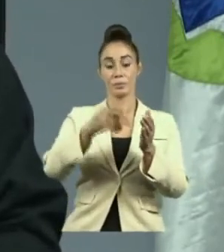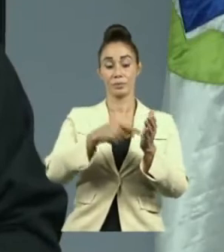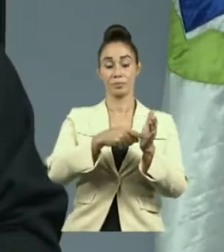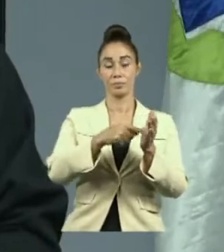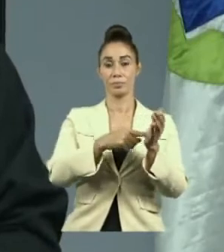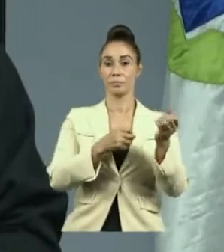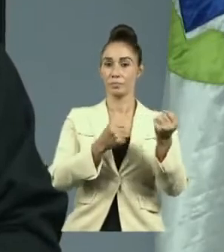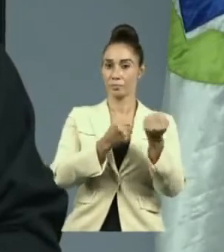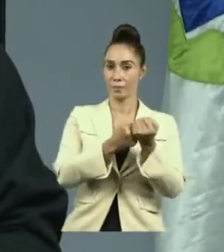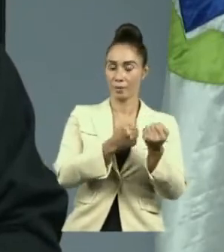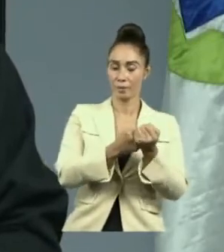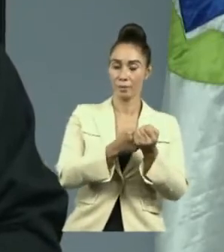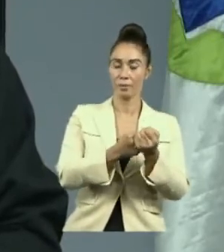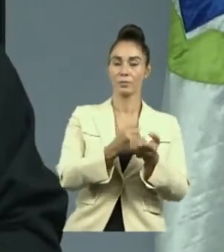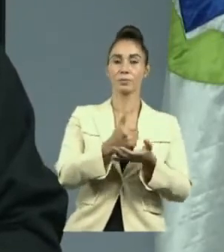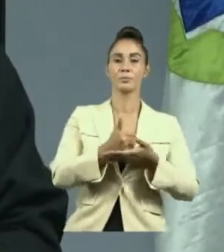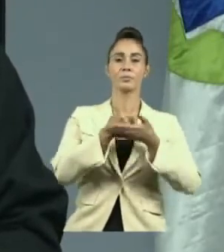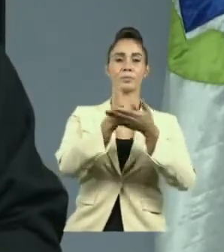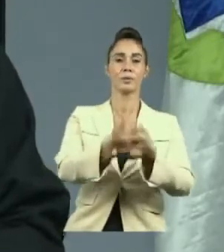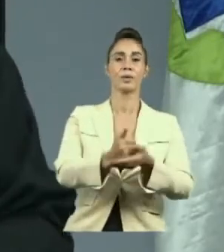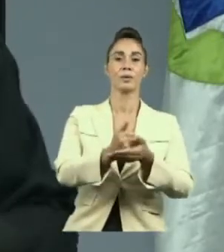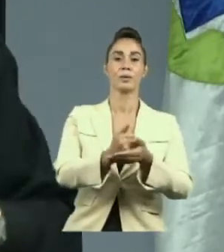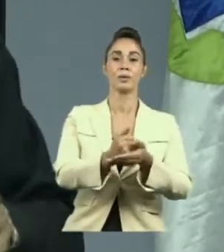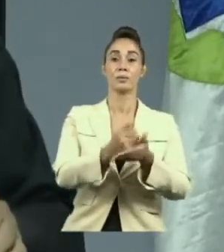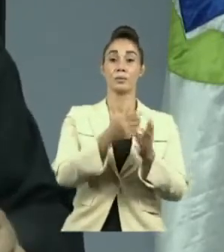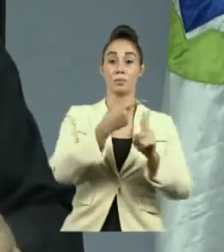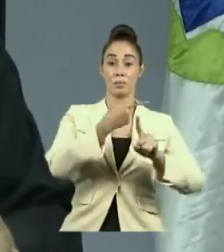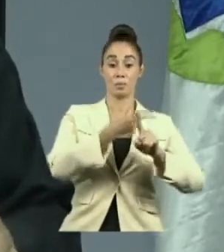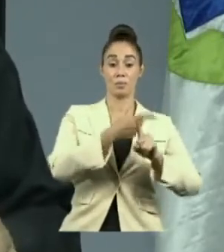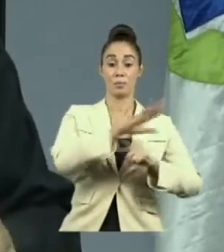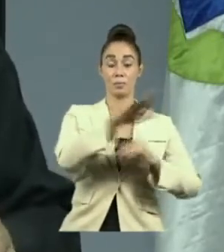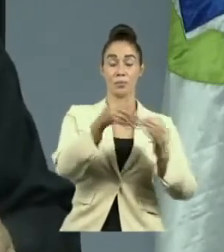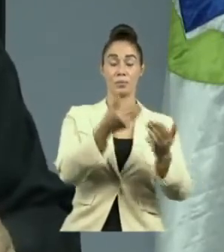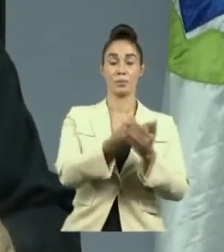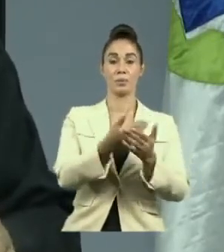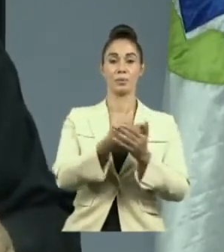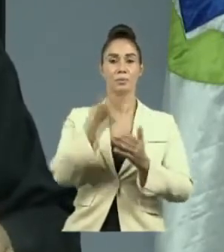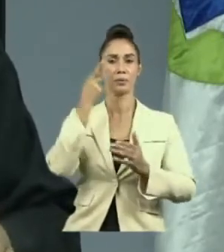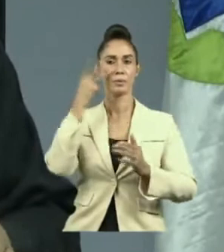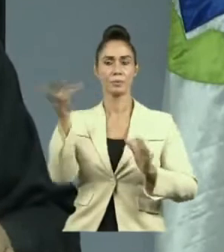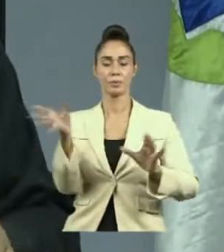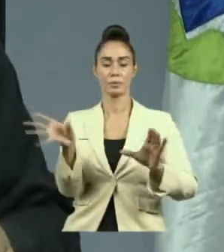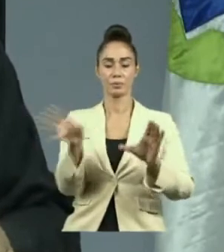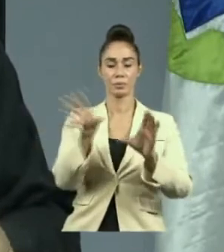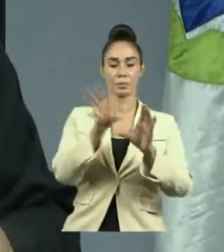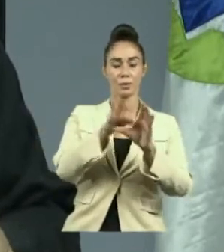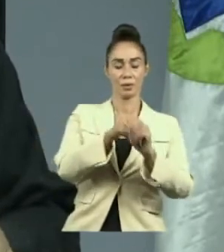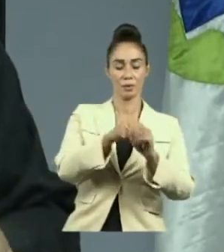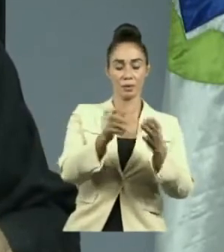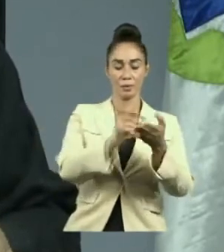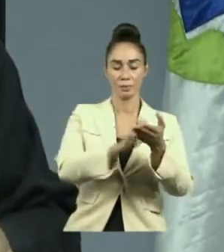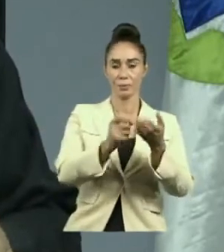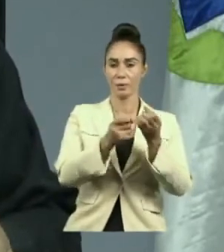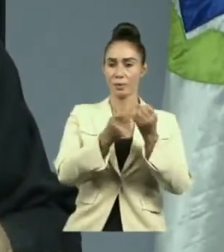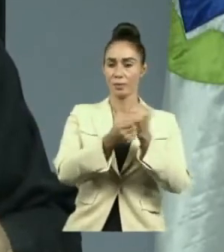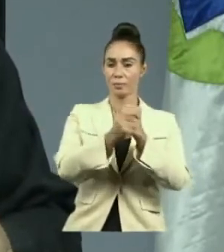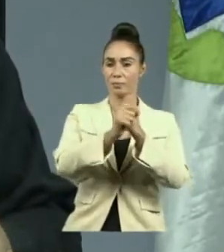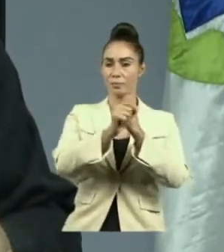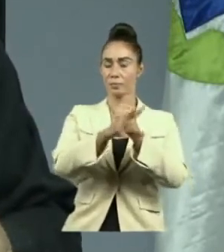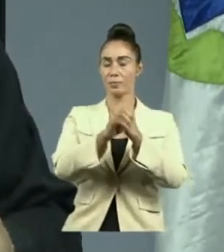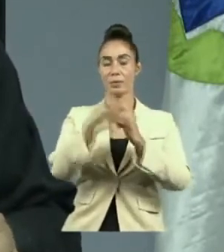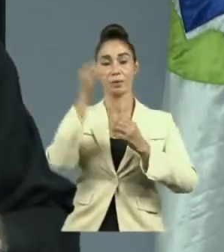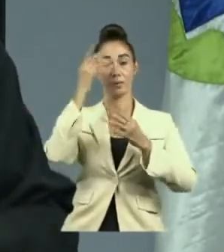y ustedes verán en la medida en que se va integrando toda esta data a partir del